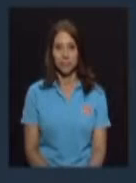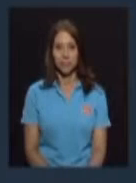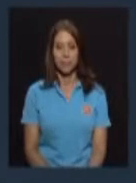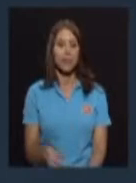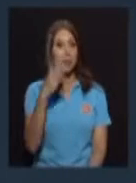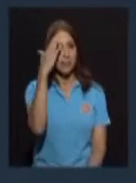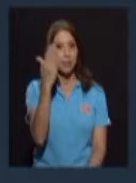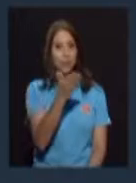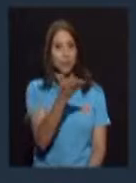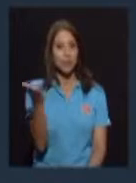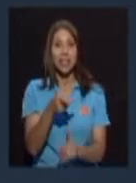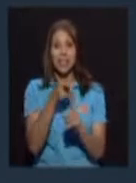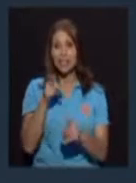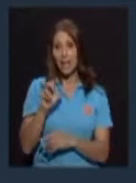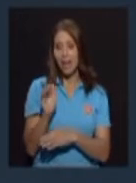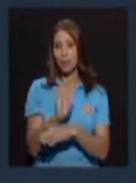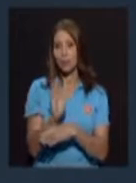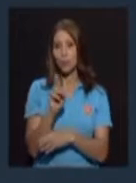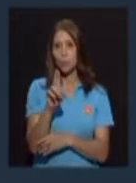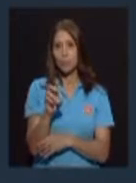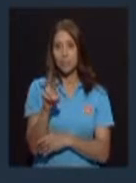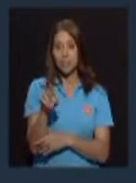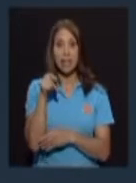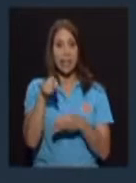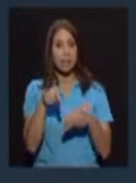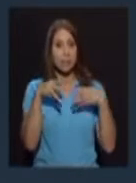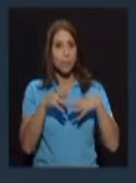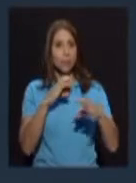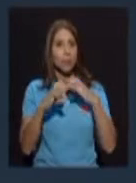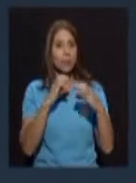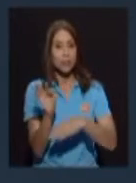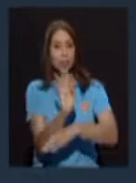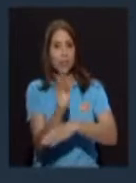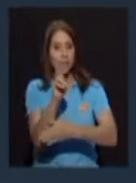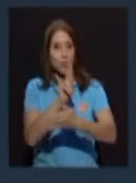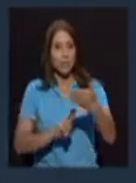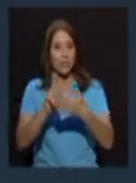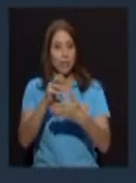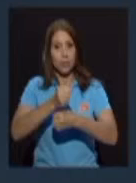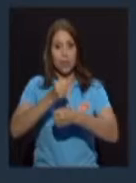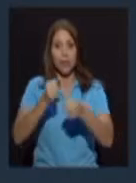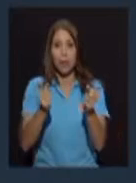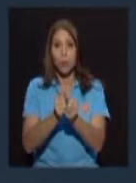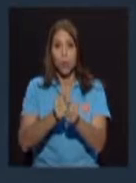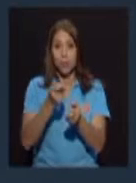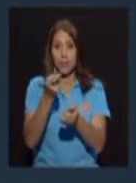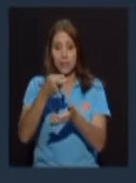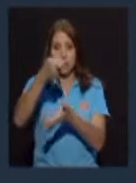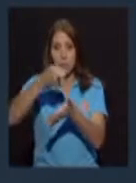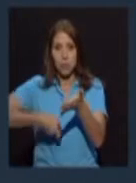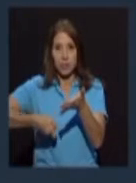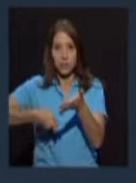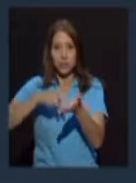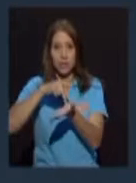Les saludamos desde Canal UCR, este medio televisivo universitario que se paga con los impuestos que